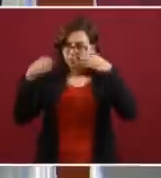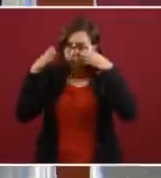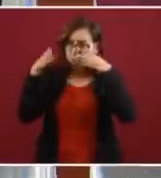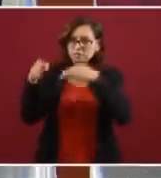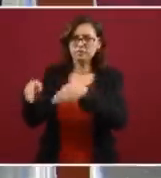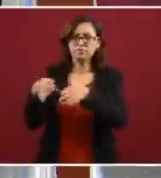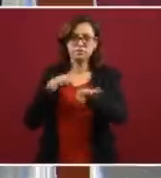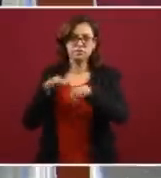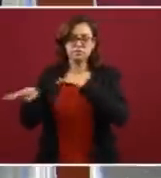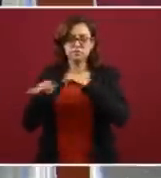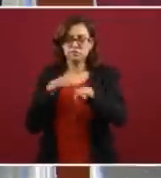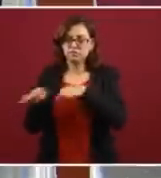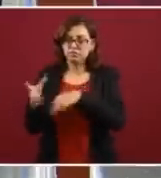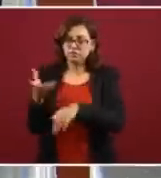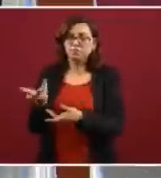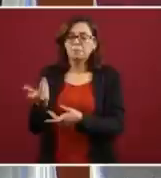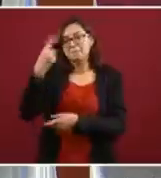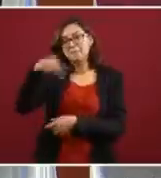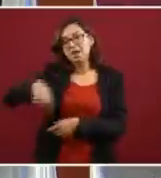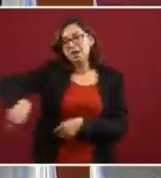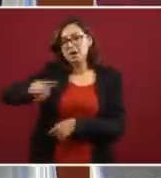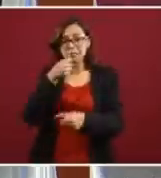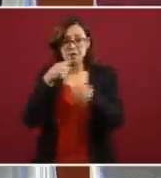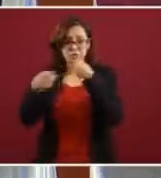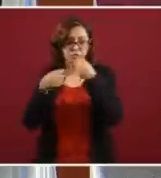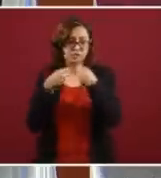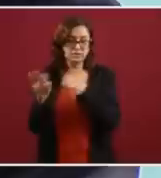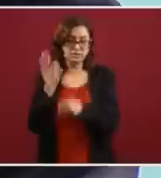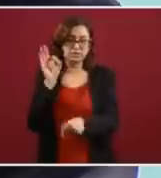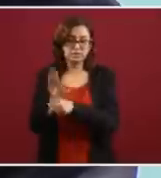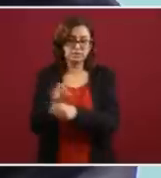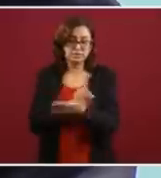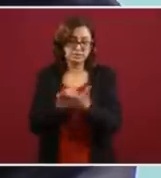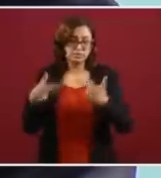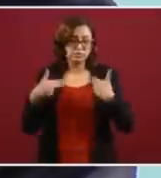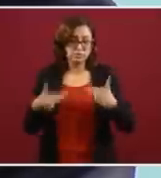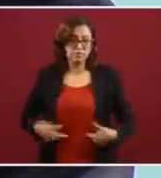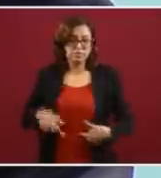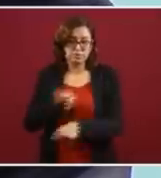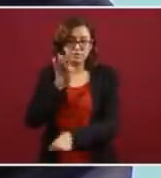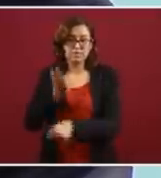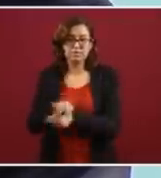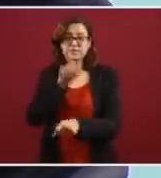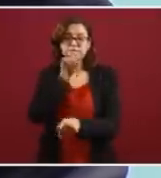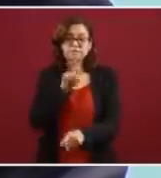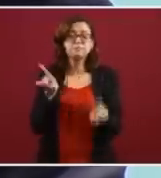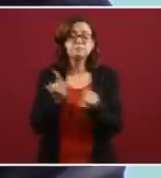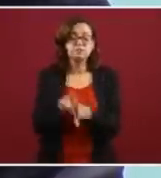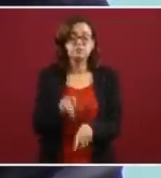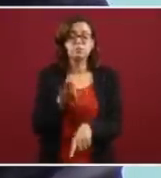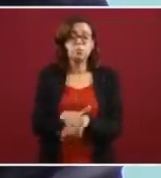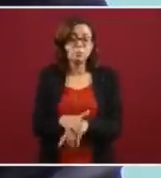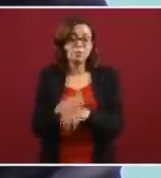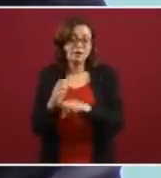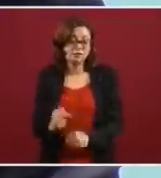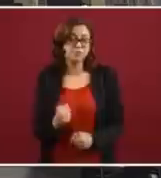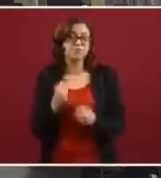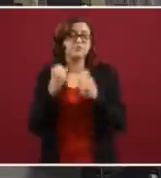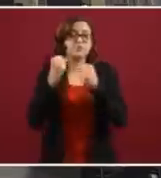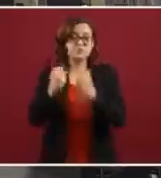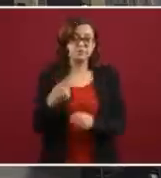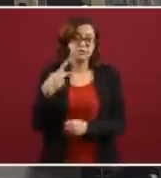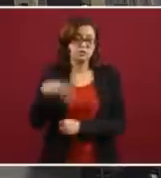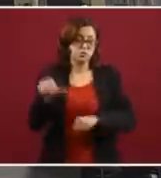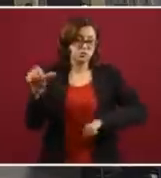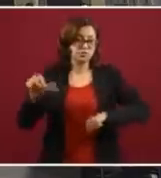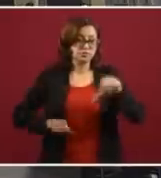no solamente para reivindicar la tarea de los periodistas y los defensores de derechos humanos, sino para fortalecer las condiciones para el desarrollo de